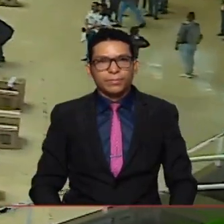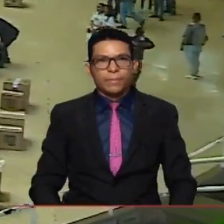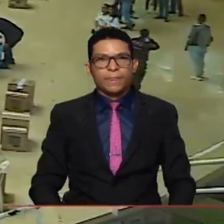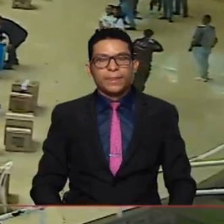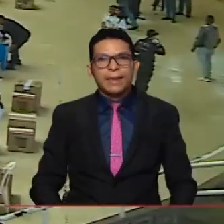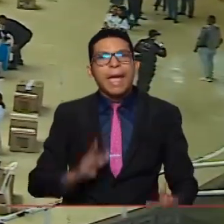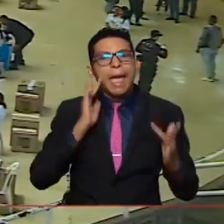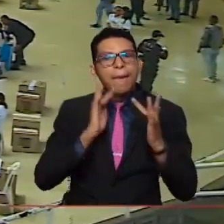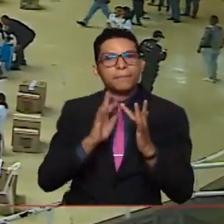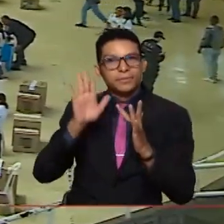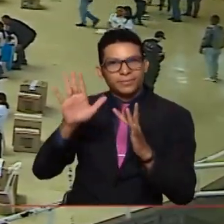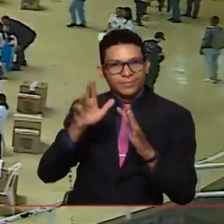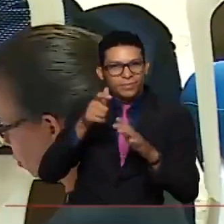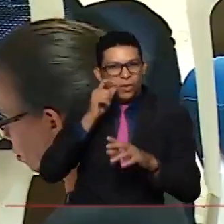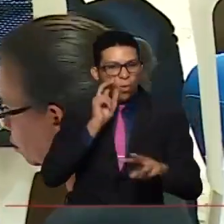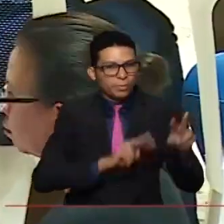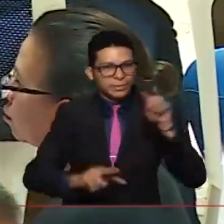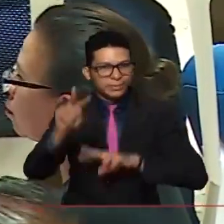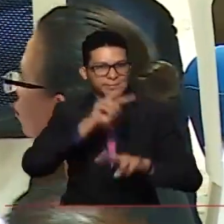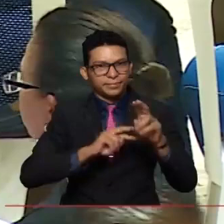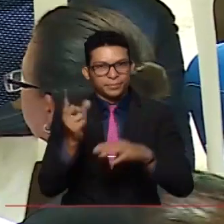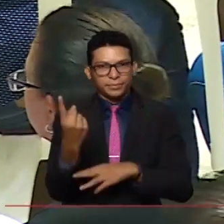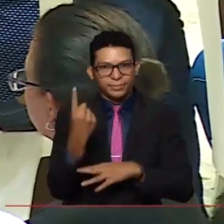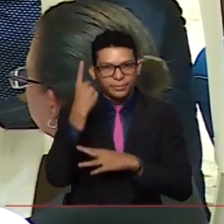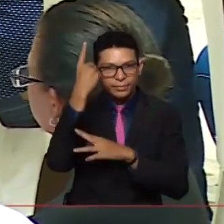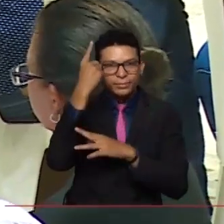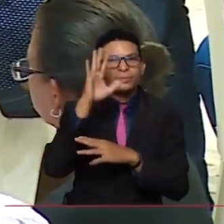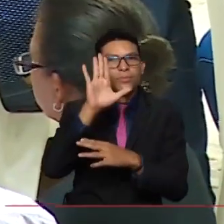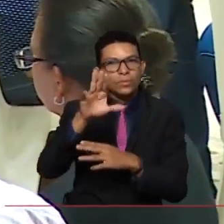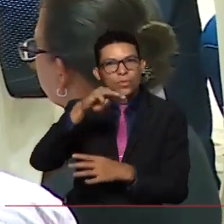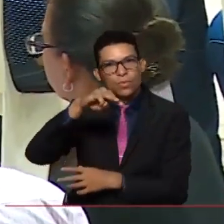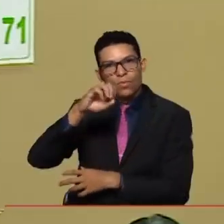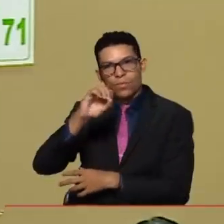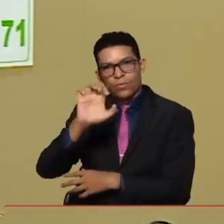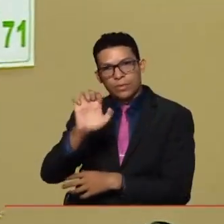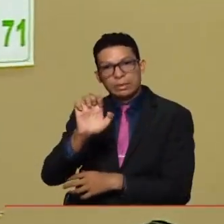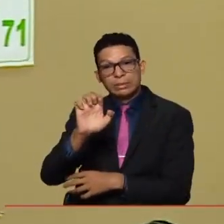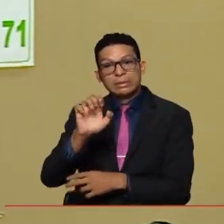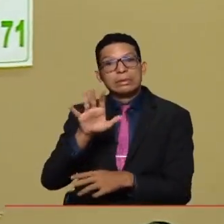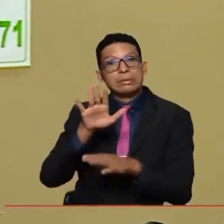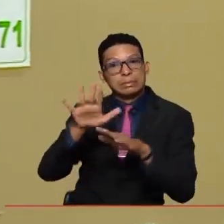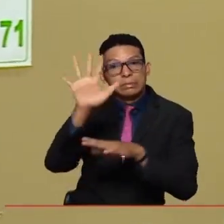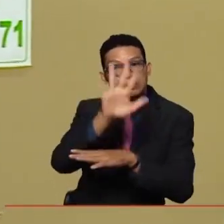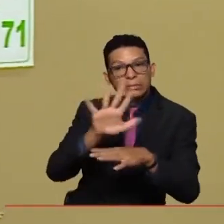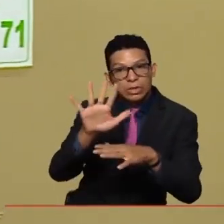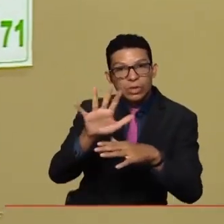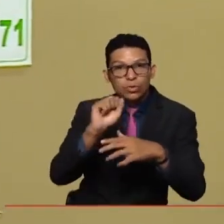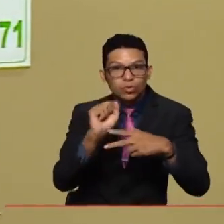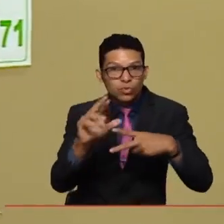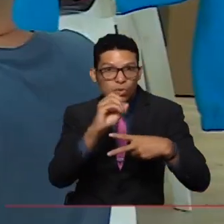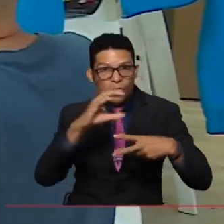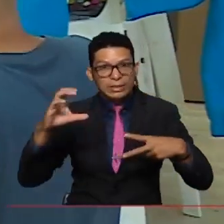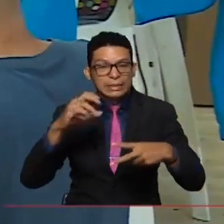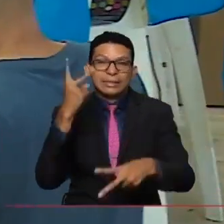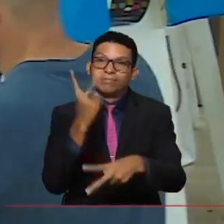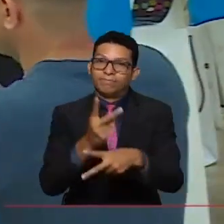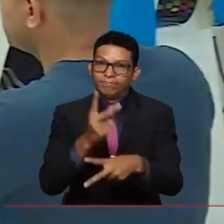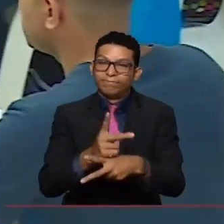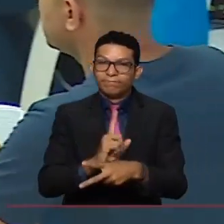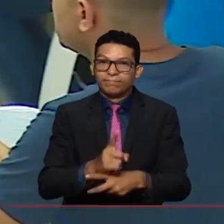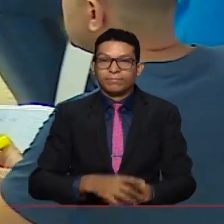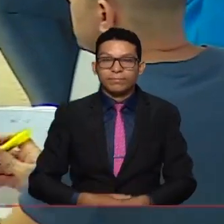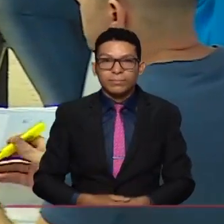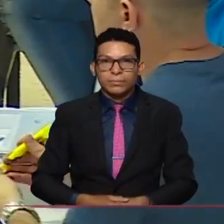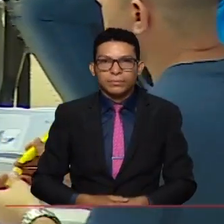De acuerdo al Observatorio Político Electoral de la MOE, el suroccidente colombiano reviste mayor cantidad de municipios en riesgo electoral.